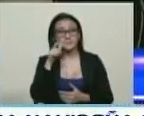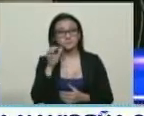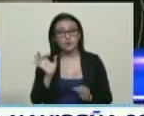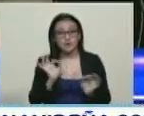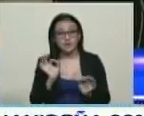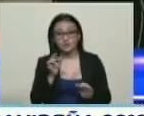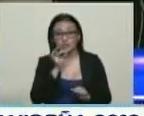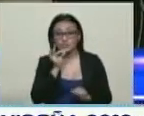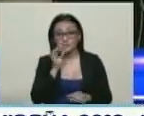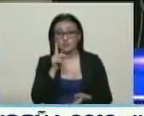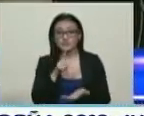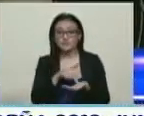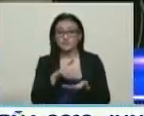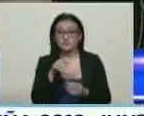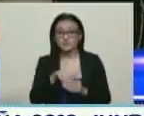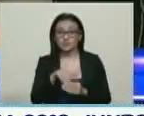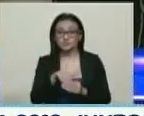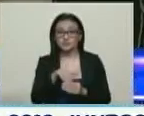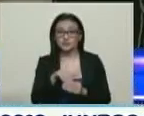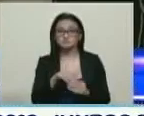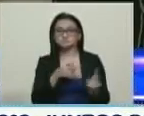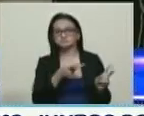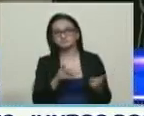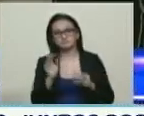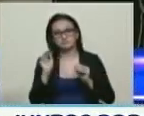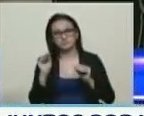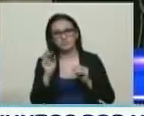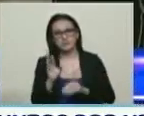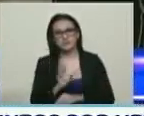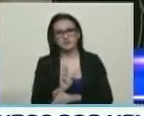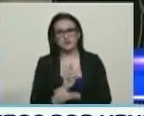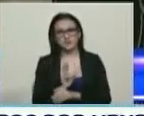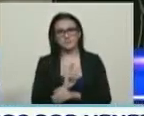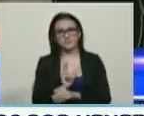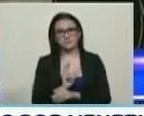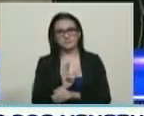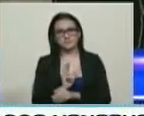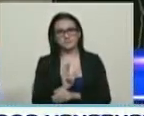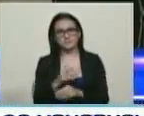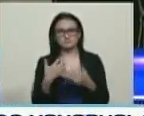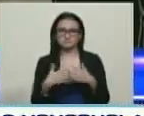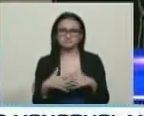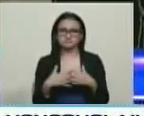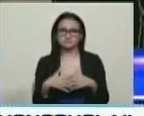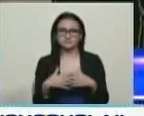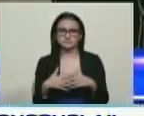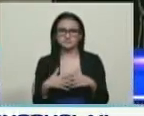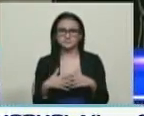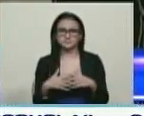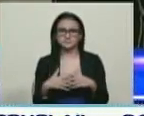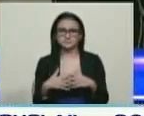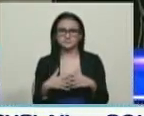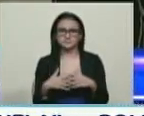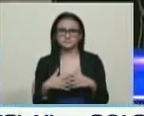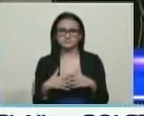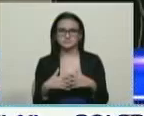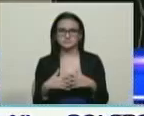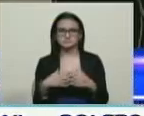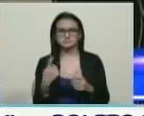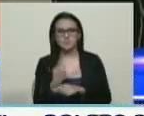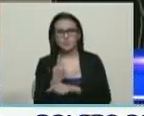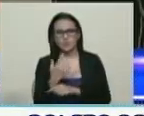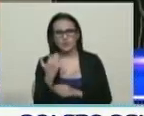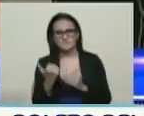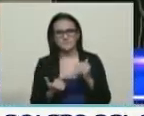votar, bueno, los invitamos. Un evento rápido, en la herradura uno no dura más de una hora,